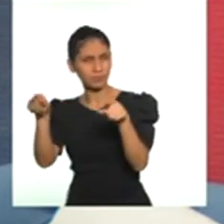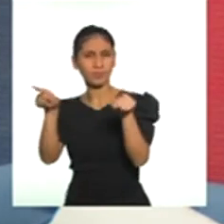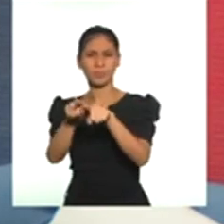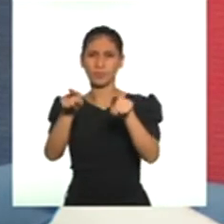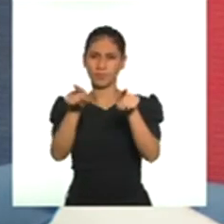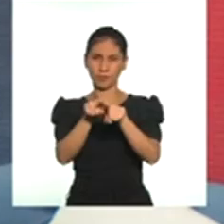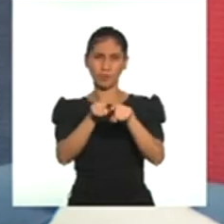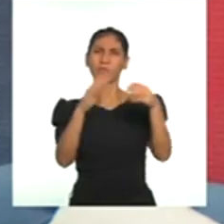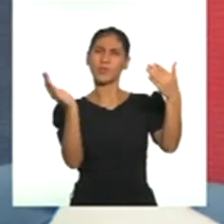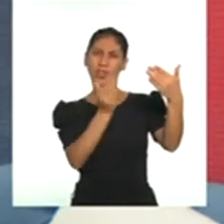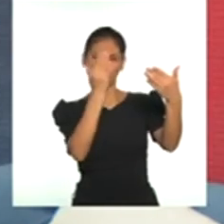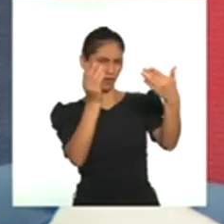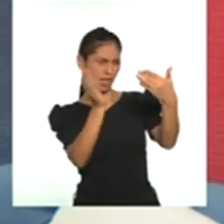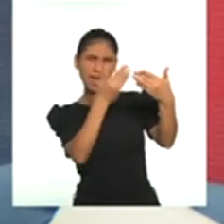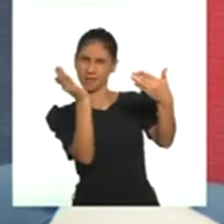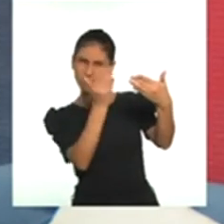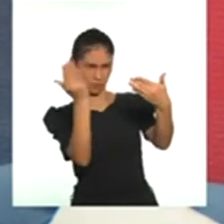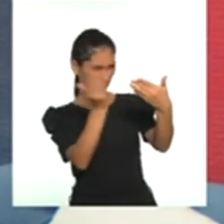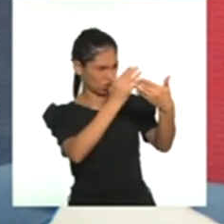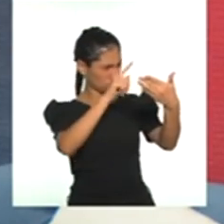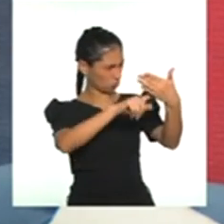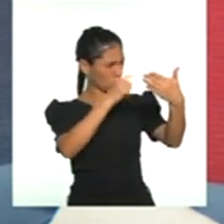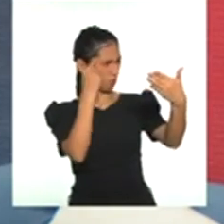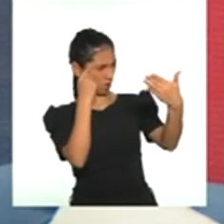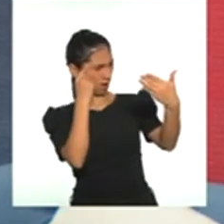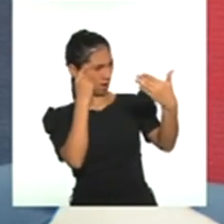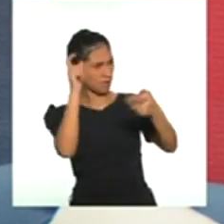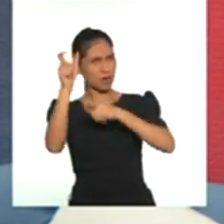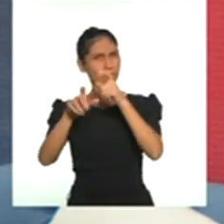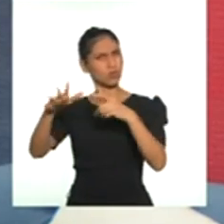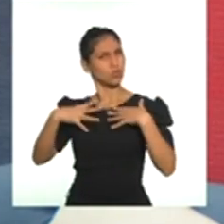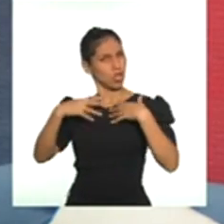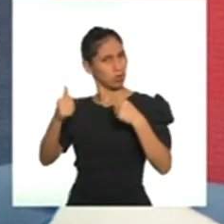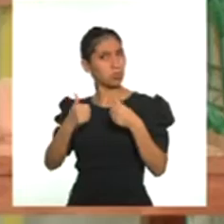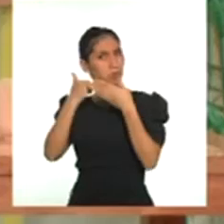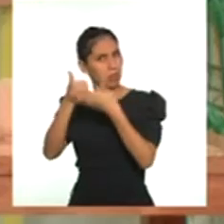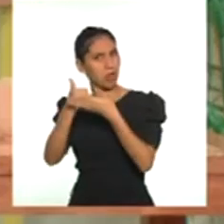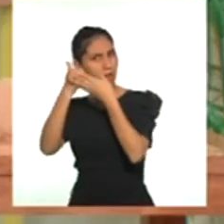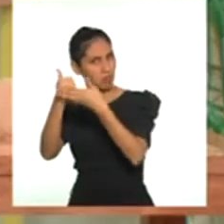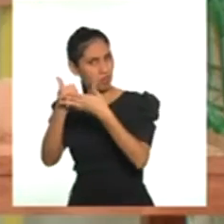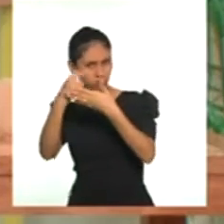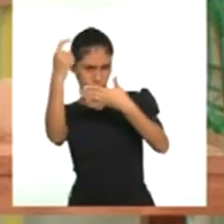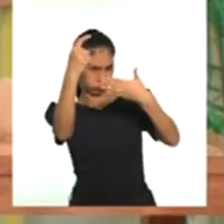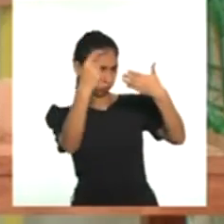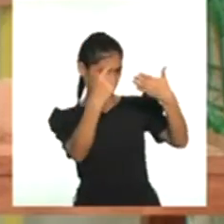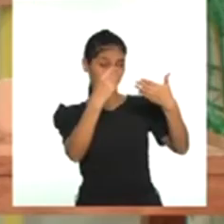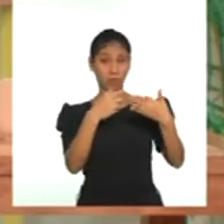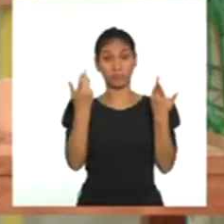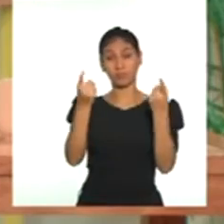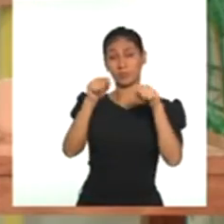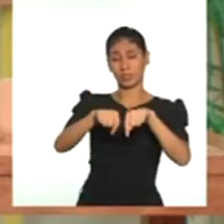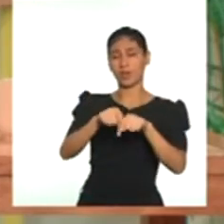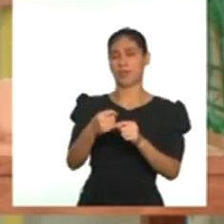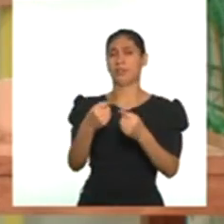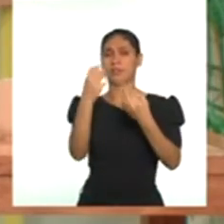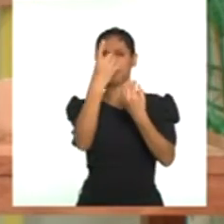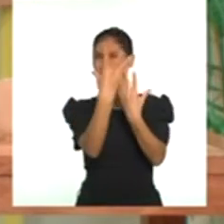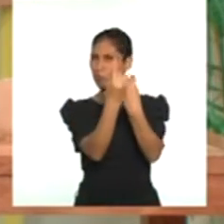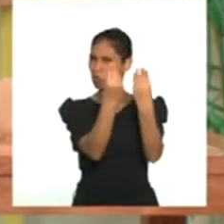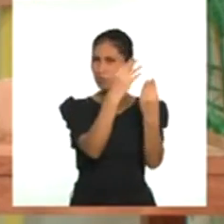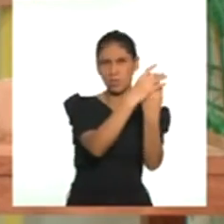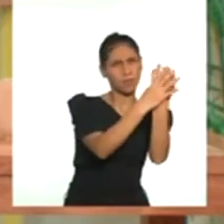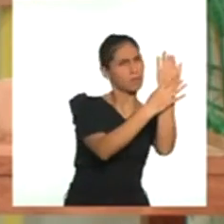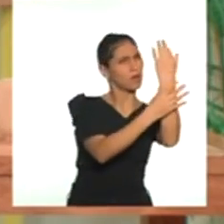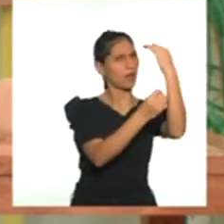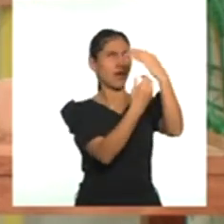disponibles en su contexto geográfico que les ha permitido asegurar la salud de sus integrantes. Realmente hay mucho por reflexionar y aprender de las